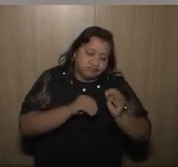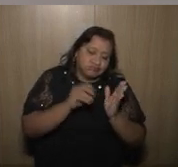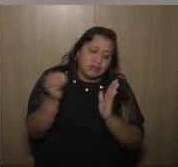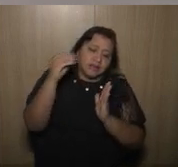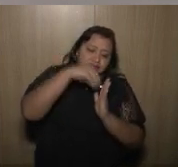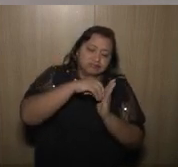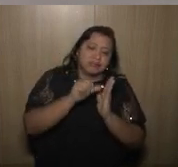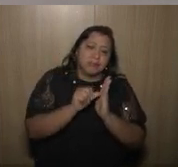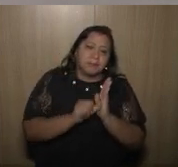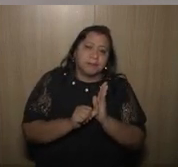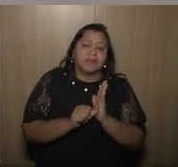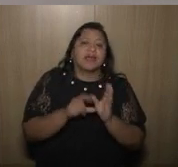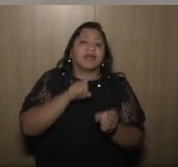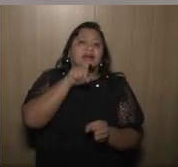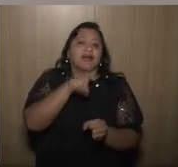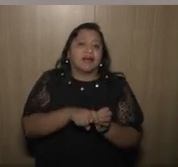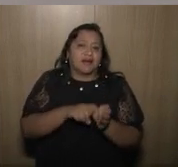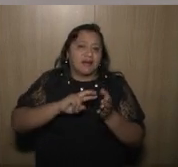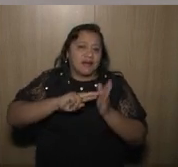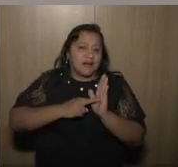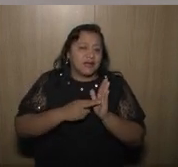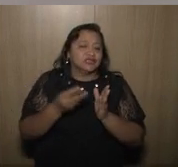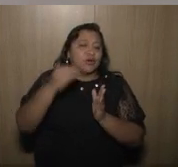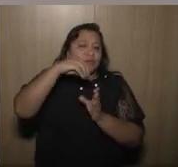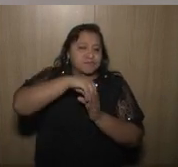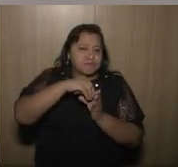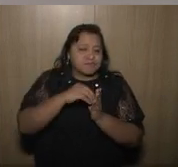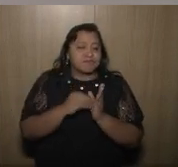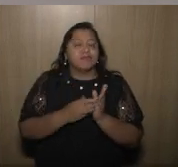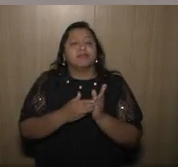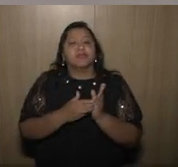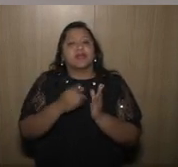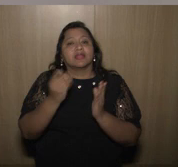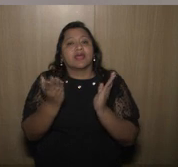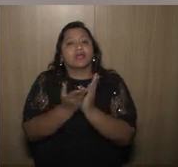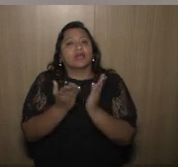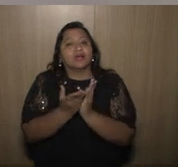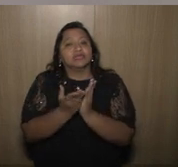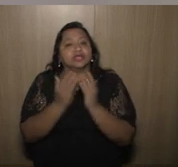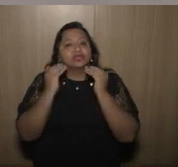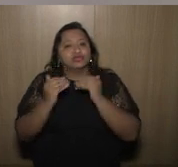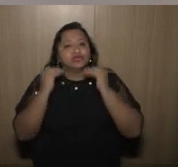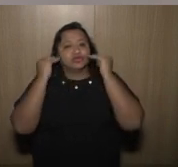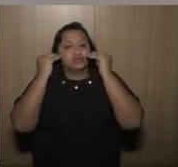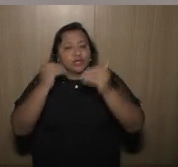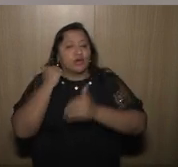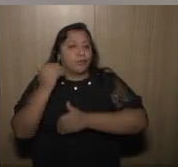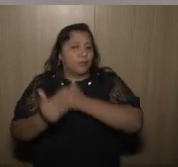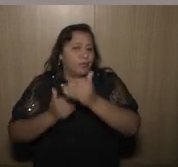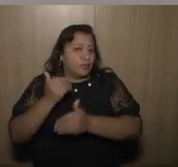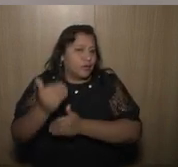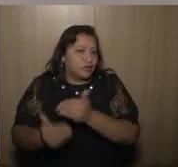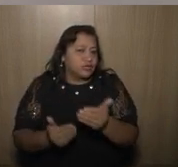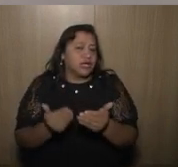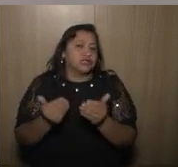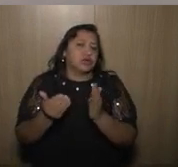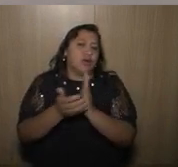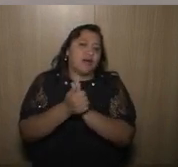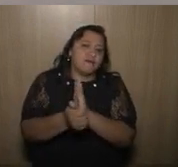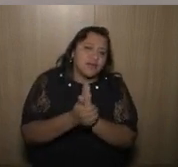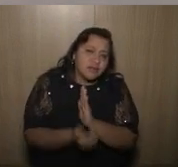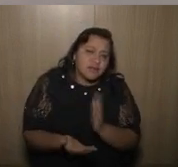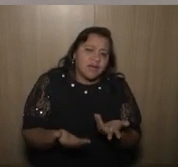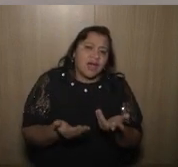registro calificado. Ha hecho partícipes a las instituciones de educación superior en el proceso, pruebas de usabilidad, encuestas